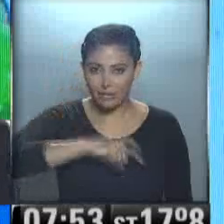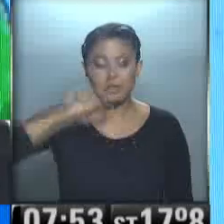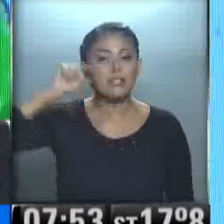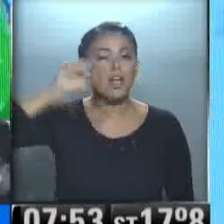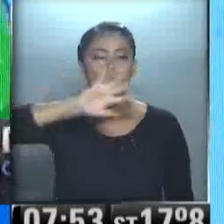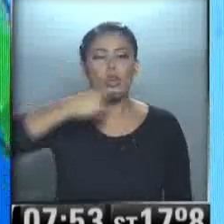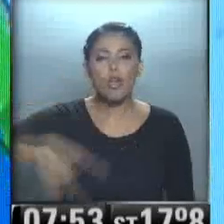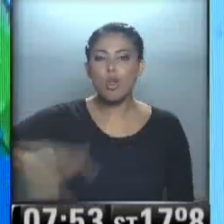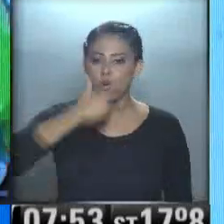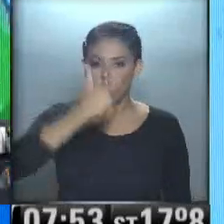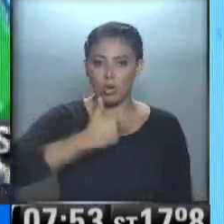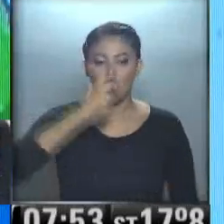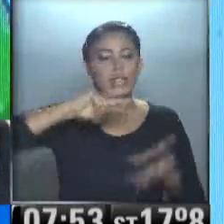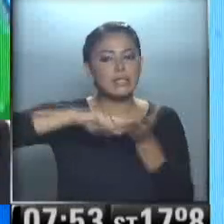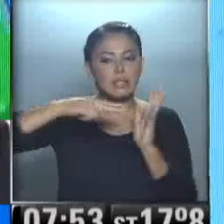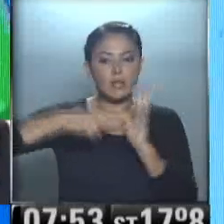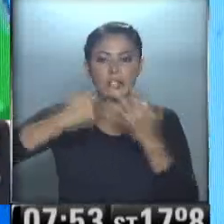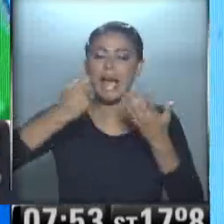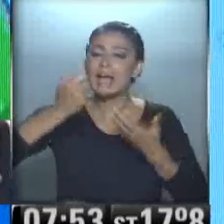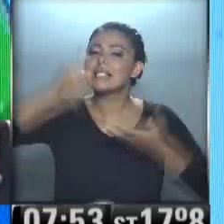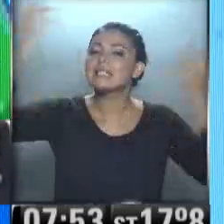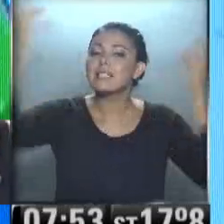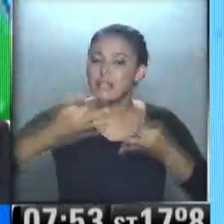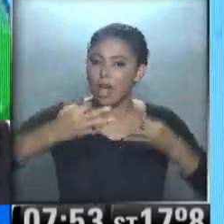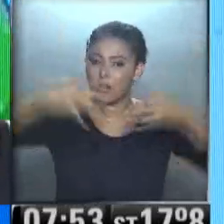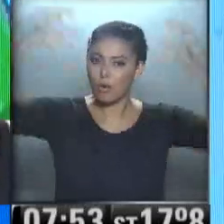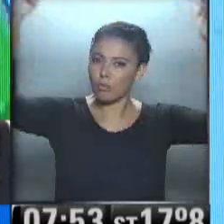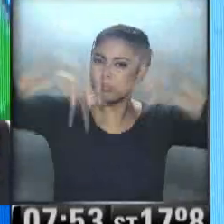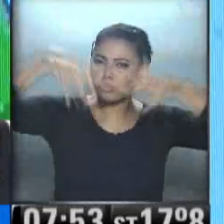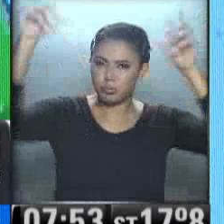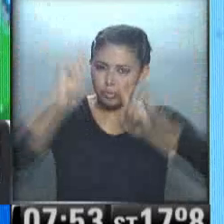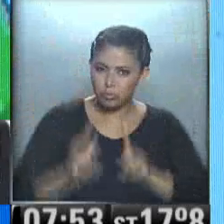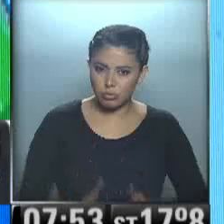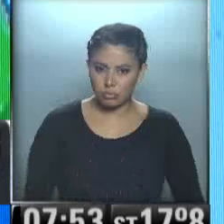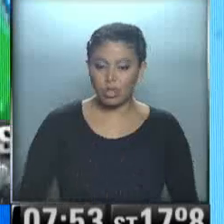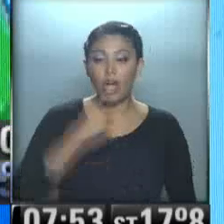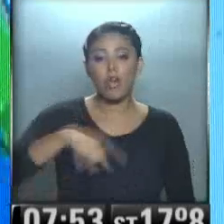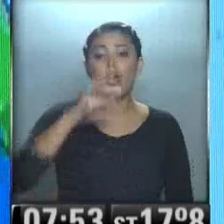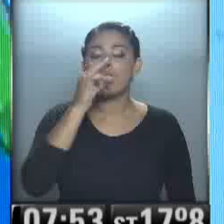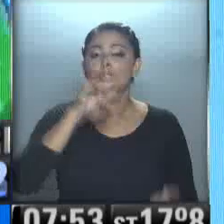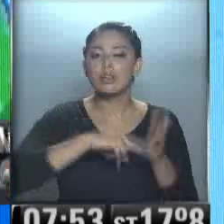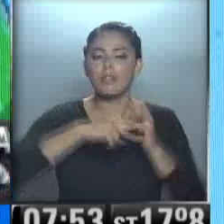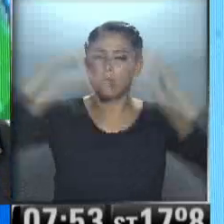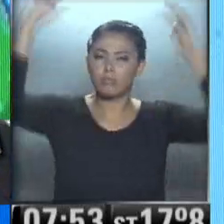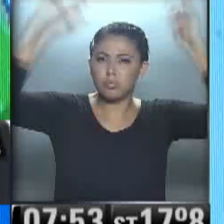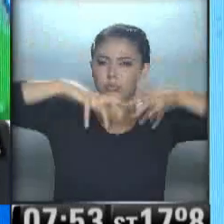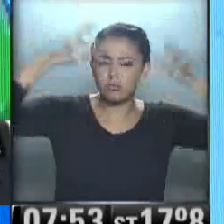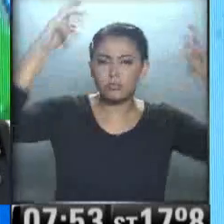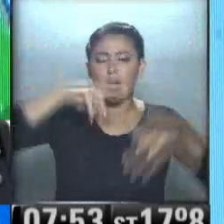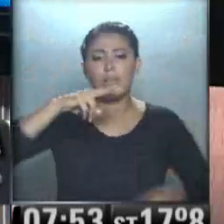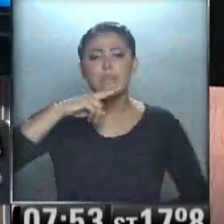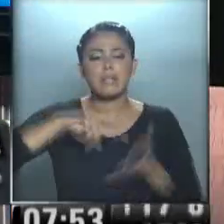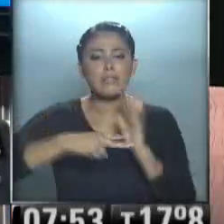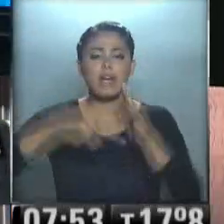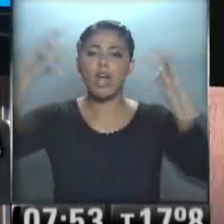zona roja está indicando altísima probabilidad de tormentas. El azul es lluvia, el verde poquita